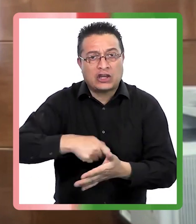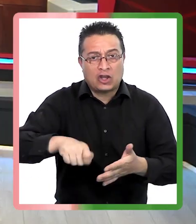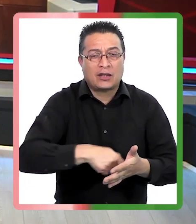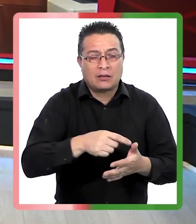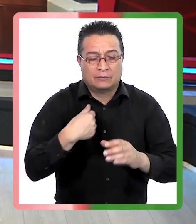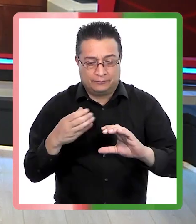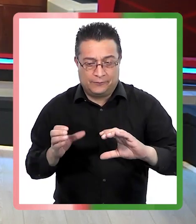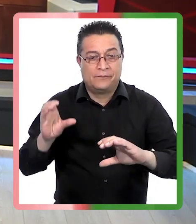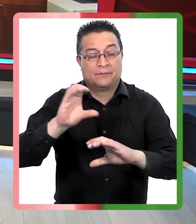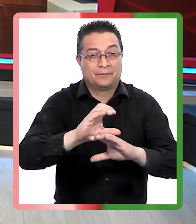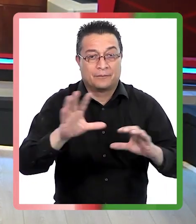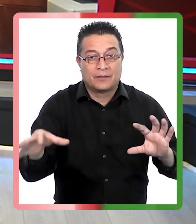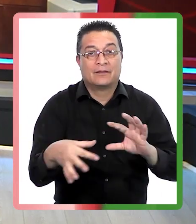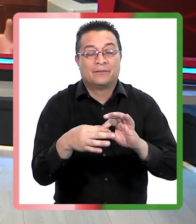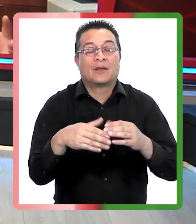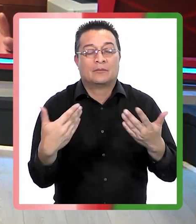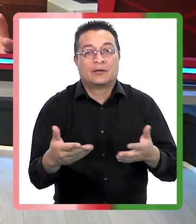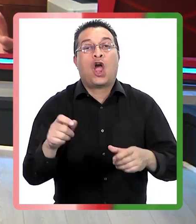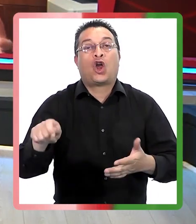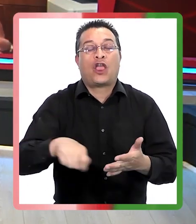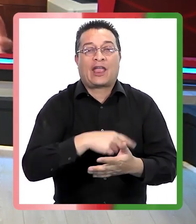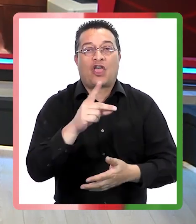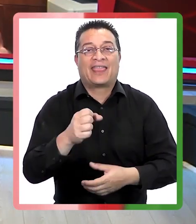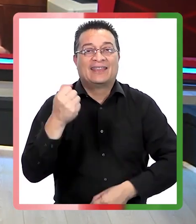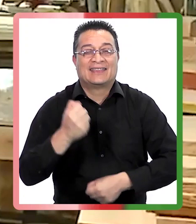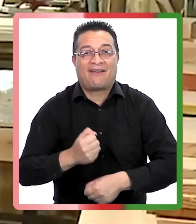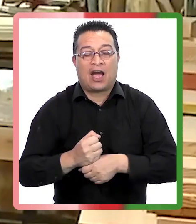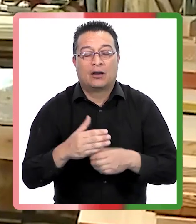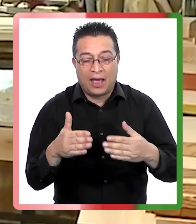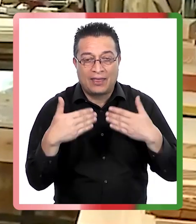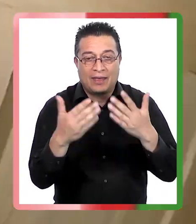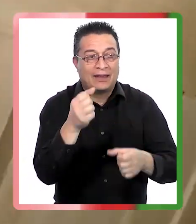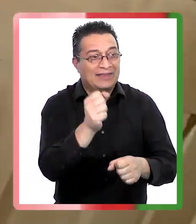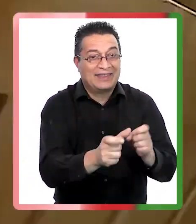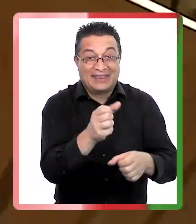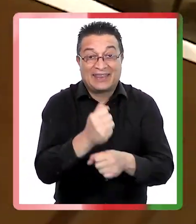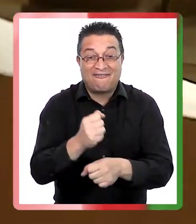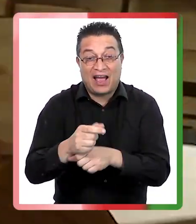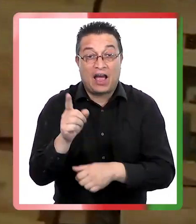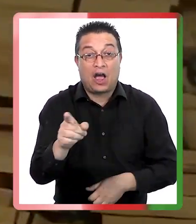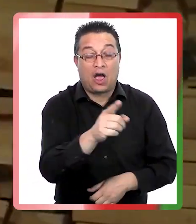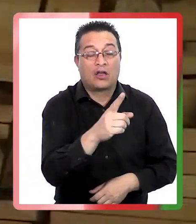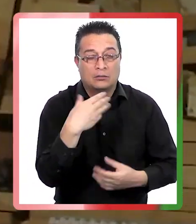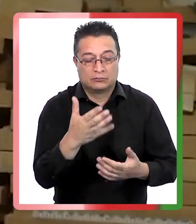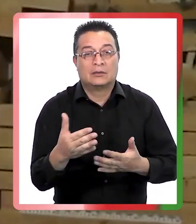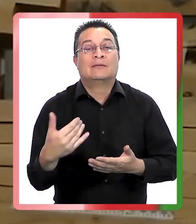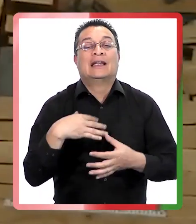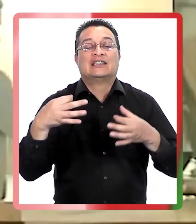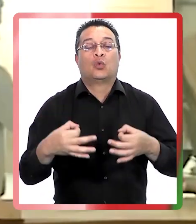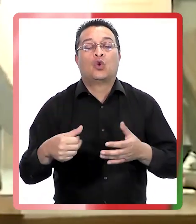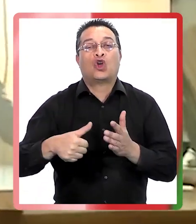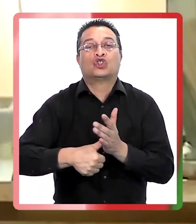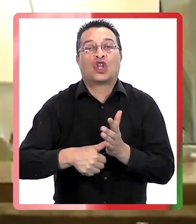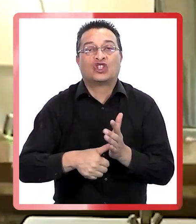contratación. Son subsidios asociados a la generación de un contrato de trabajo que a la vez le otorga al trabajador y a la trabajadora derecho a la